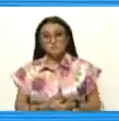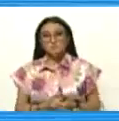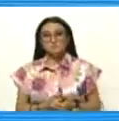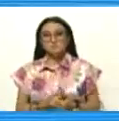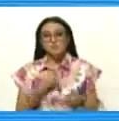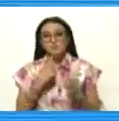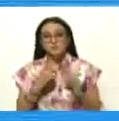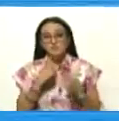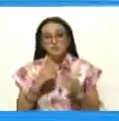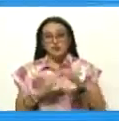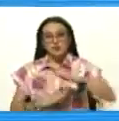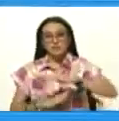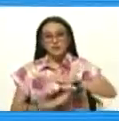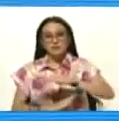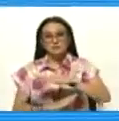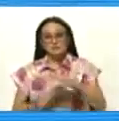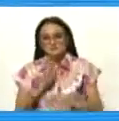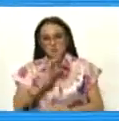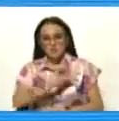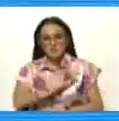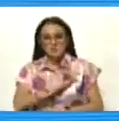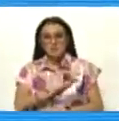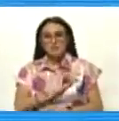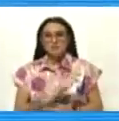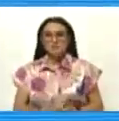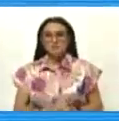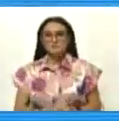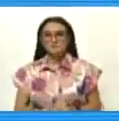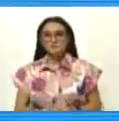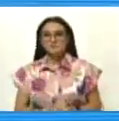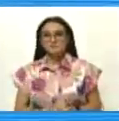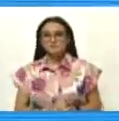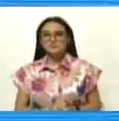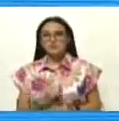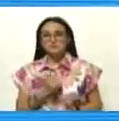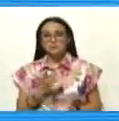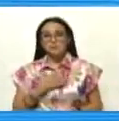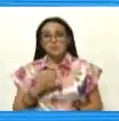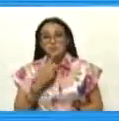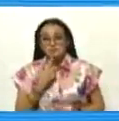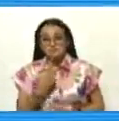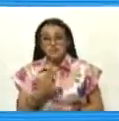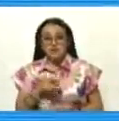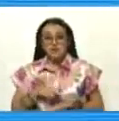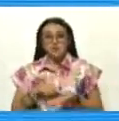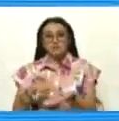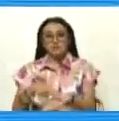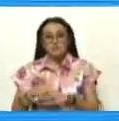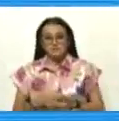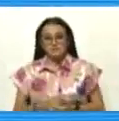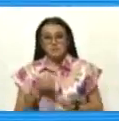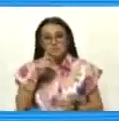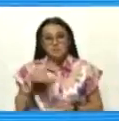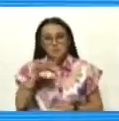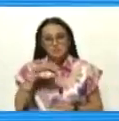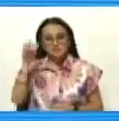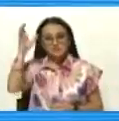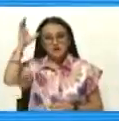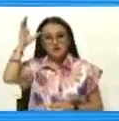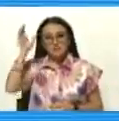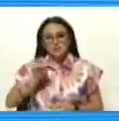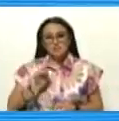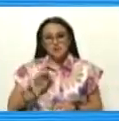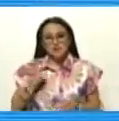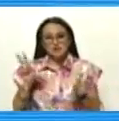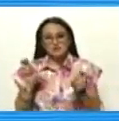las bases de nuestro partido. No le tenemos miedo a eso. Yo solo puedo darle esa recomendación. Los pueblos son sabios. De cualquier lugar